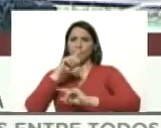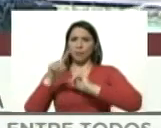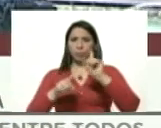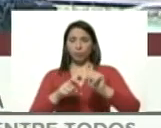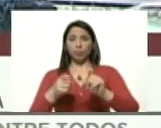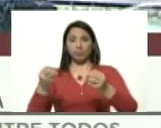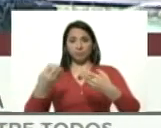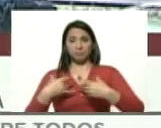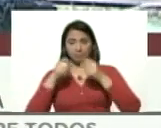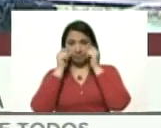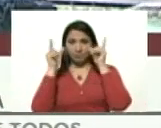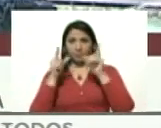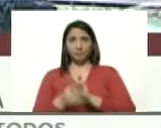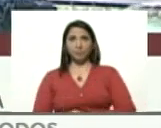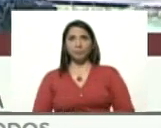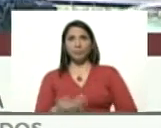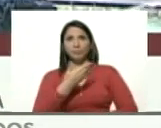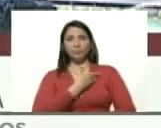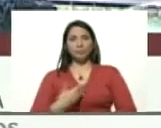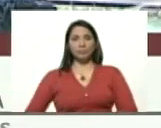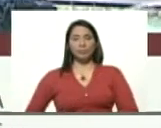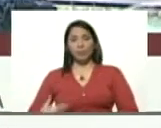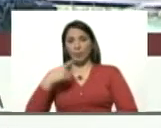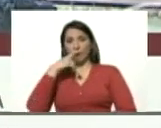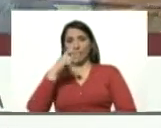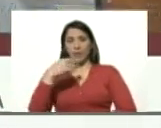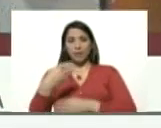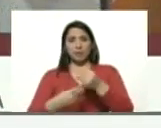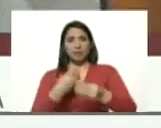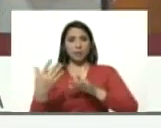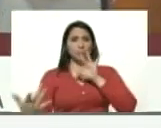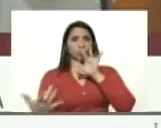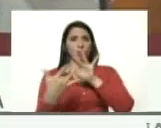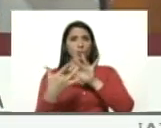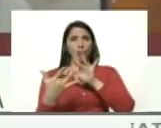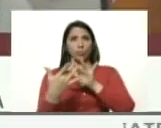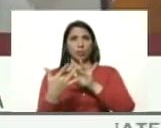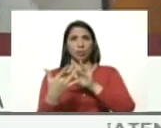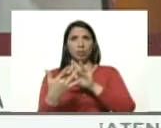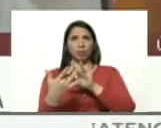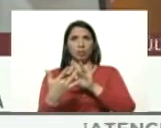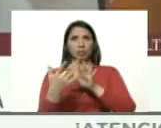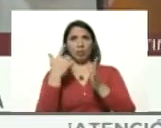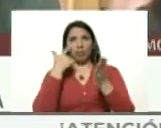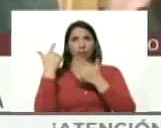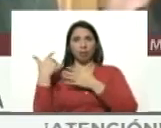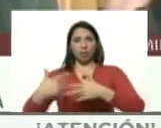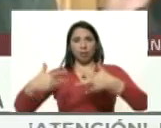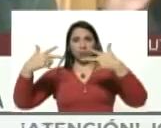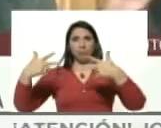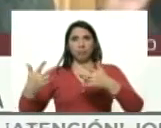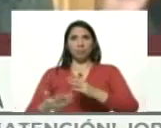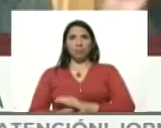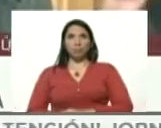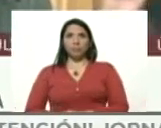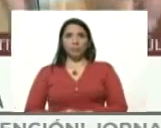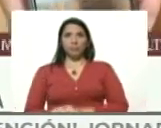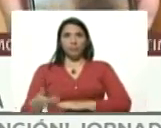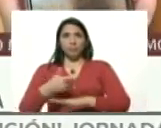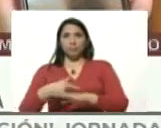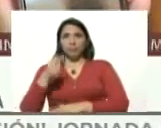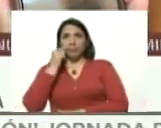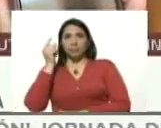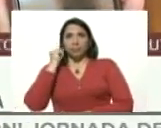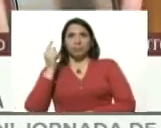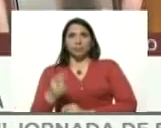dado una sorpresa. El presidente Nicolás Maduro hizo un contacto por FaceTime con esta videoconferencia con los gobernadores y